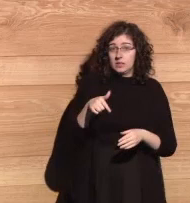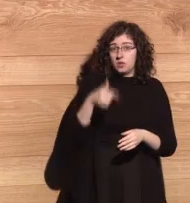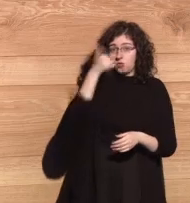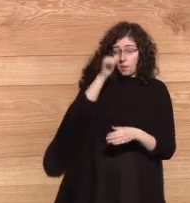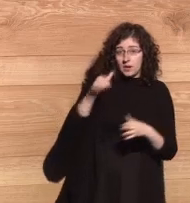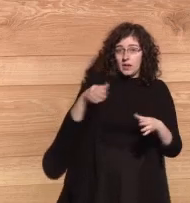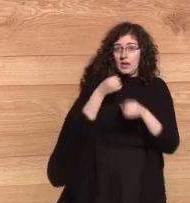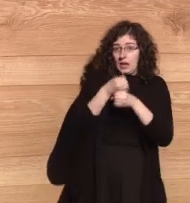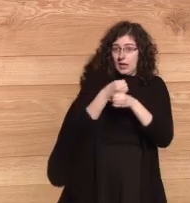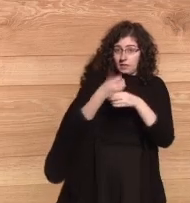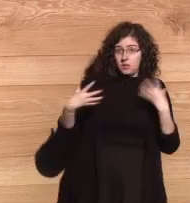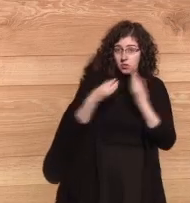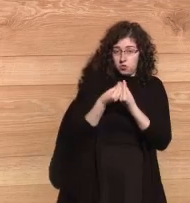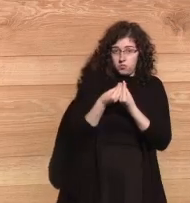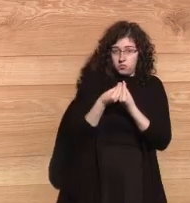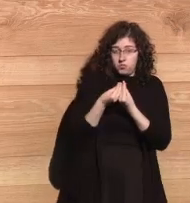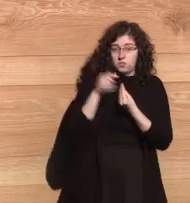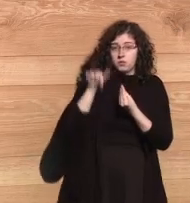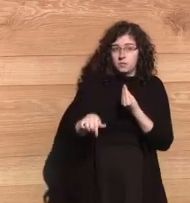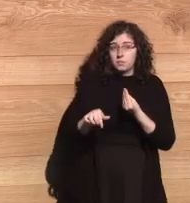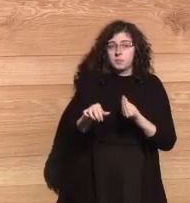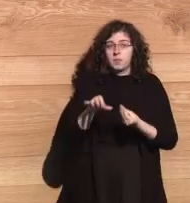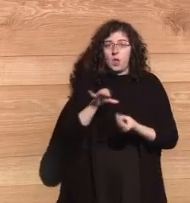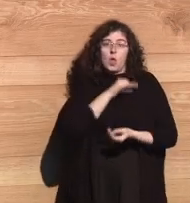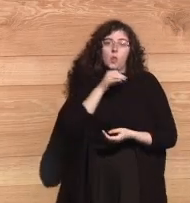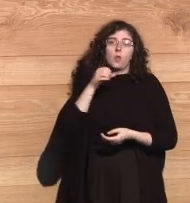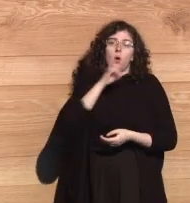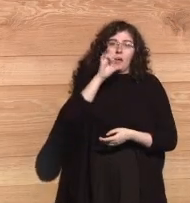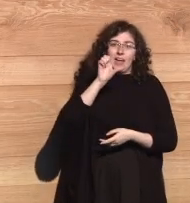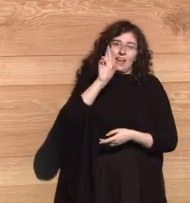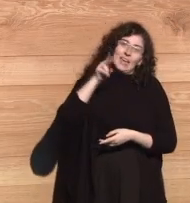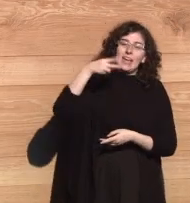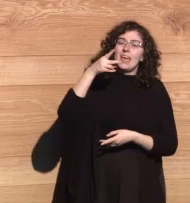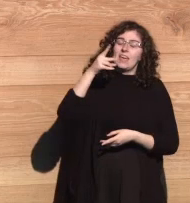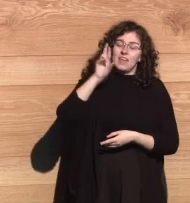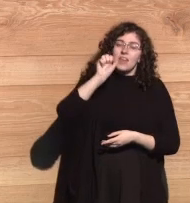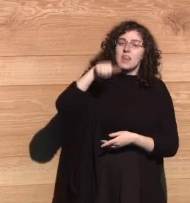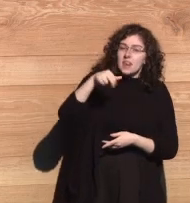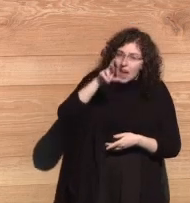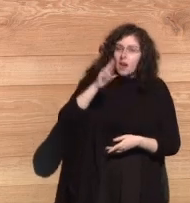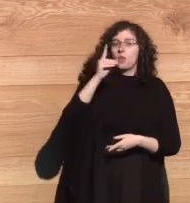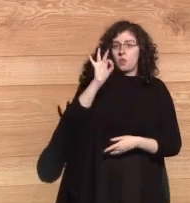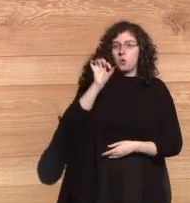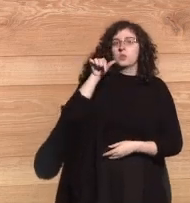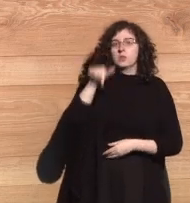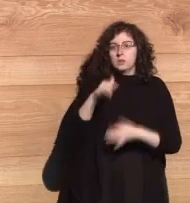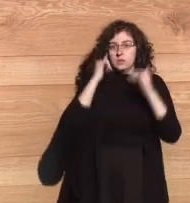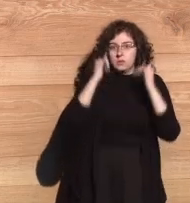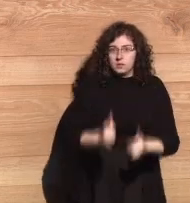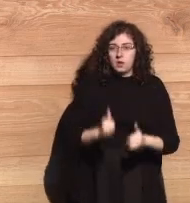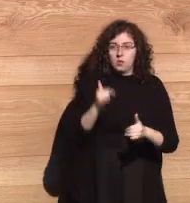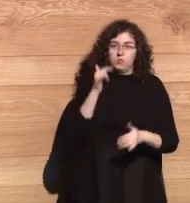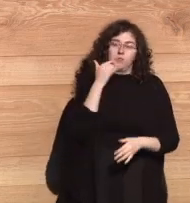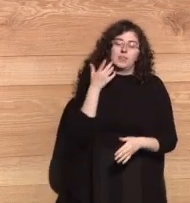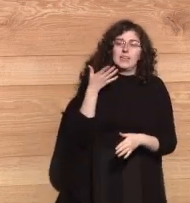caballo, el güero. Y don Gerardo llegó primero, llegó solito, se quedó mirándome, regresó con su